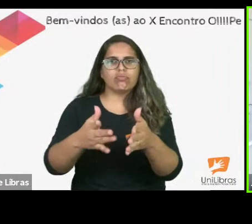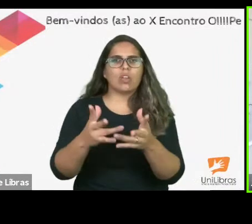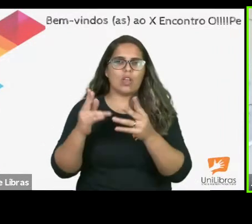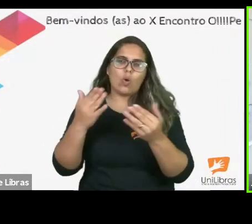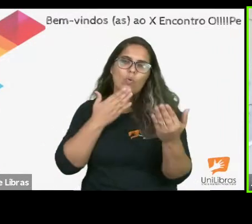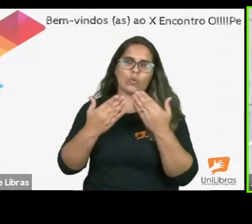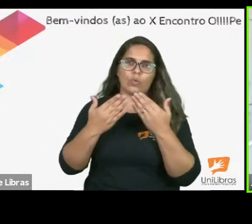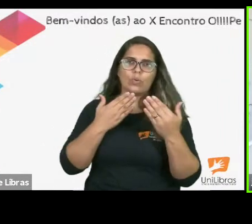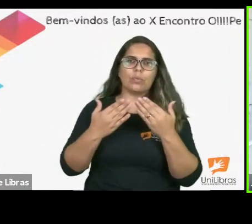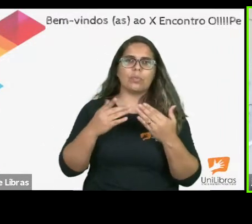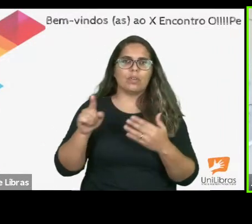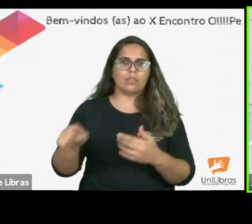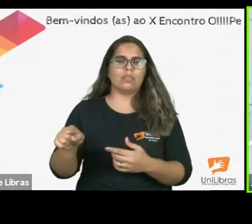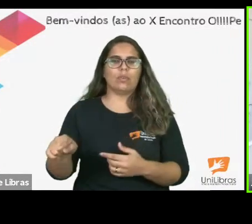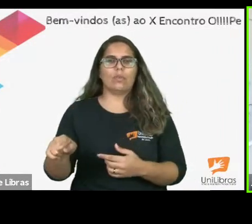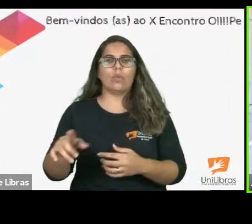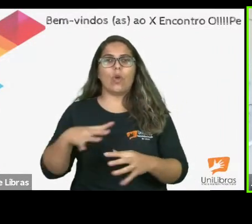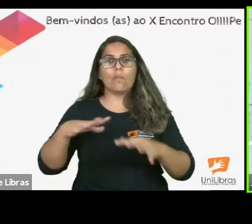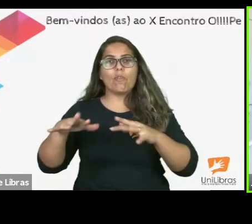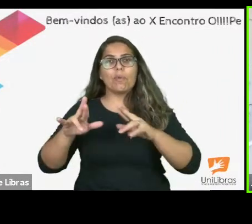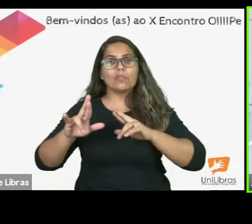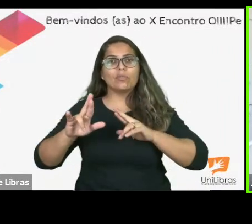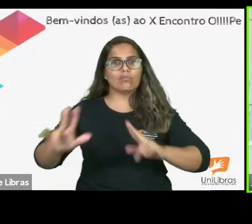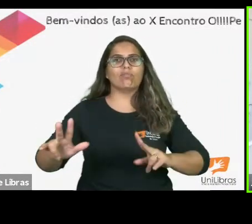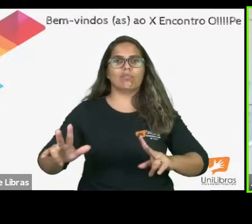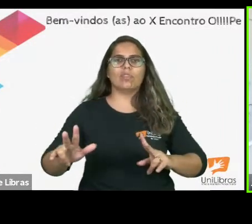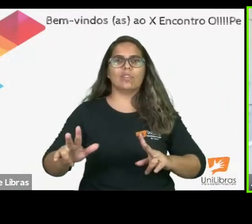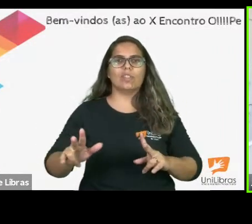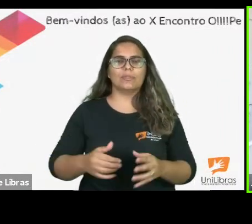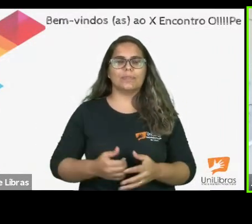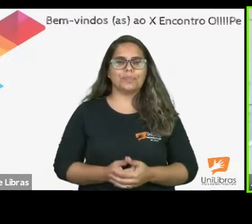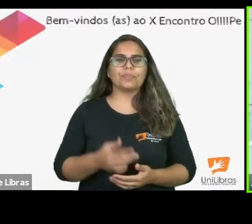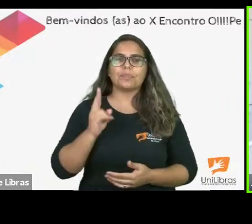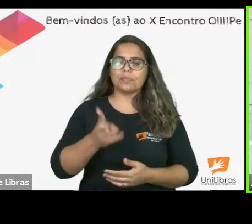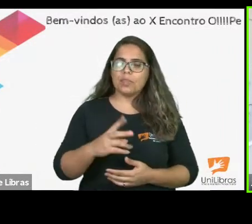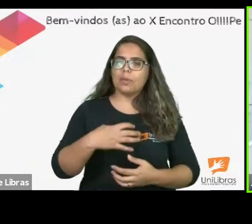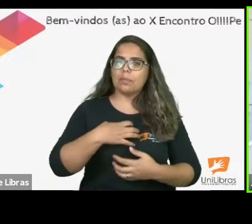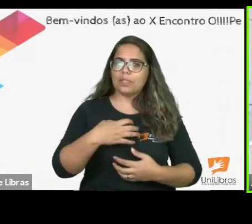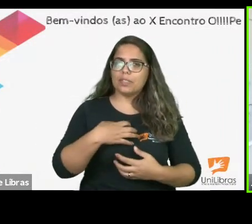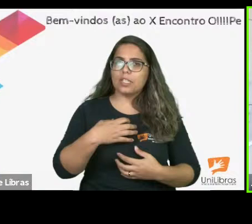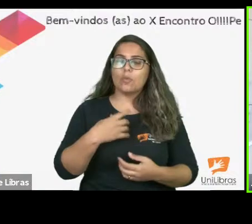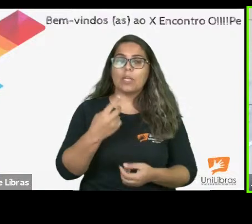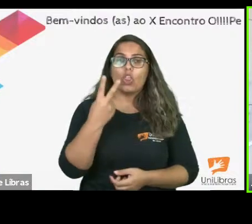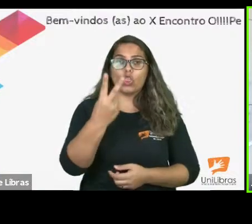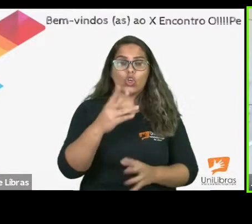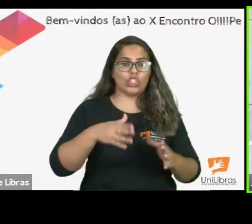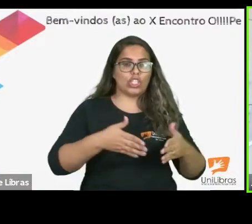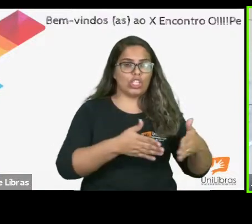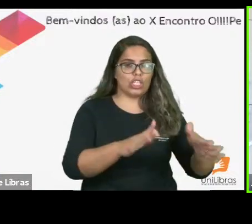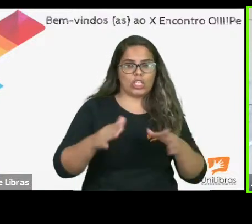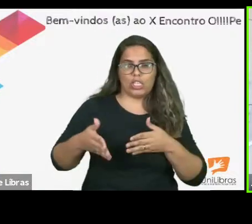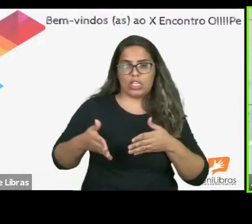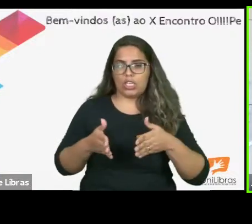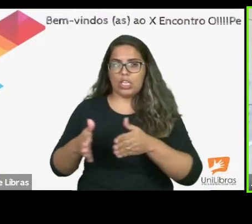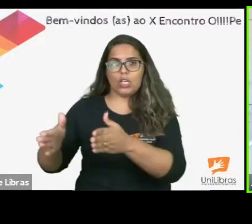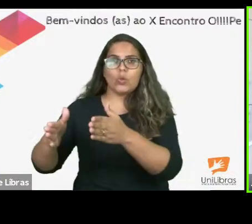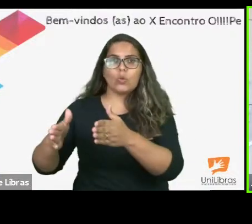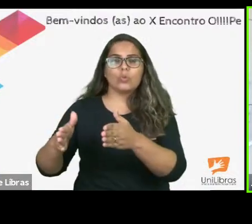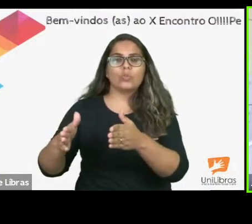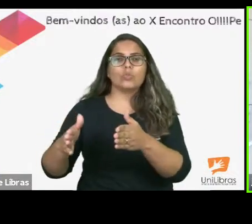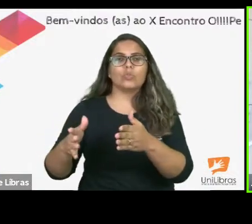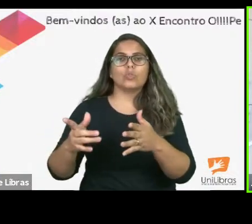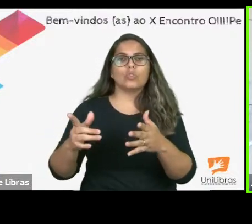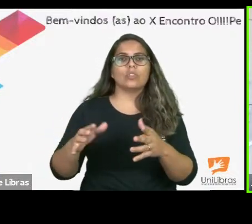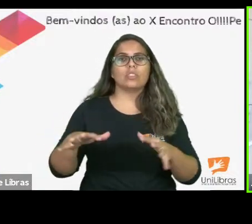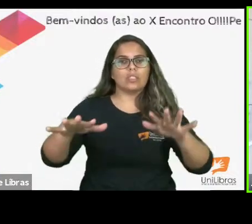No es el agua, es el fluir del agua. De esa misma manera uno puede tener ríos en muchas distintas